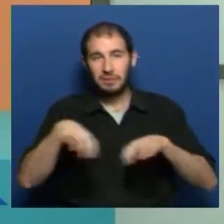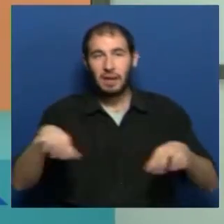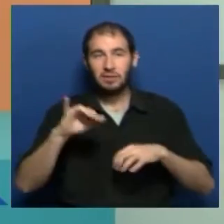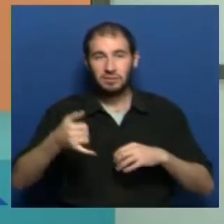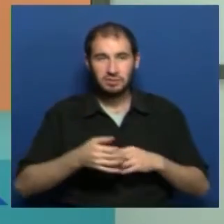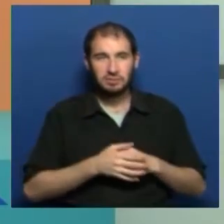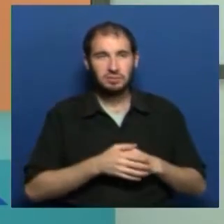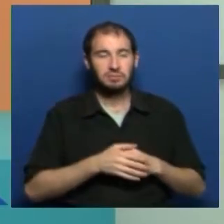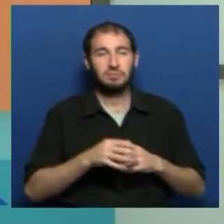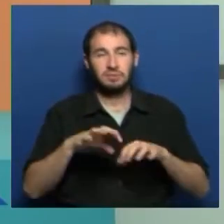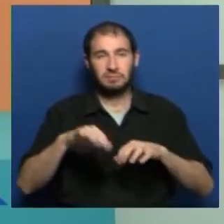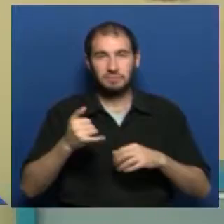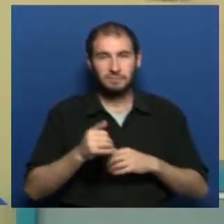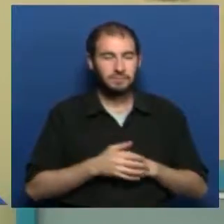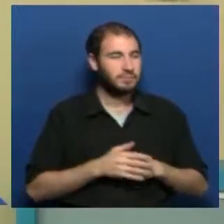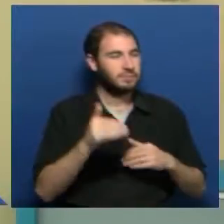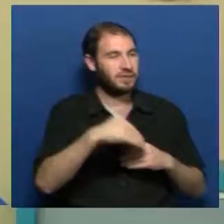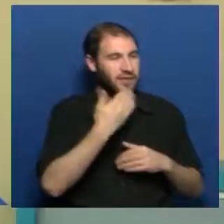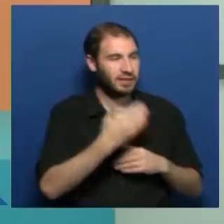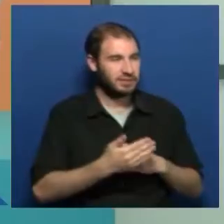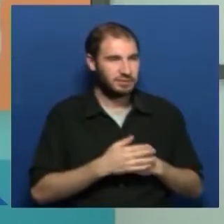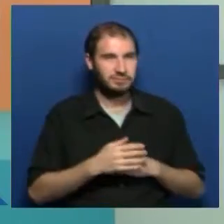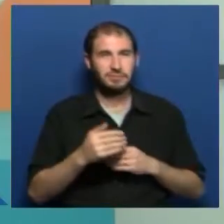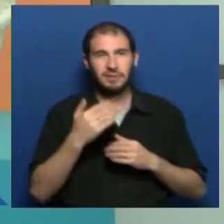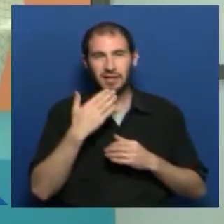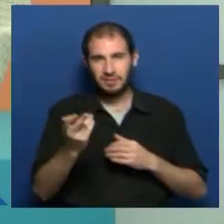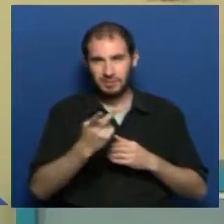sí. Si vamos por separado, sí. Sí. Gracias por venir. No,